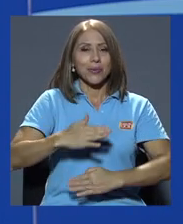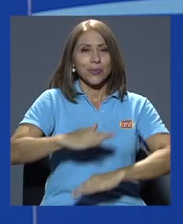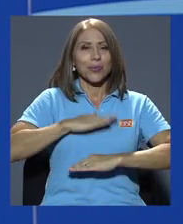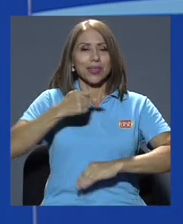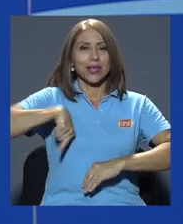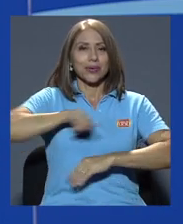sociedad